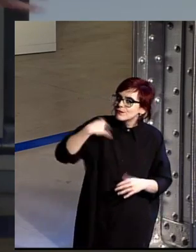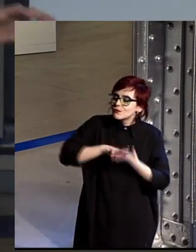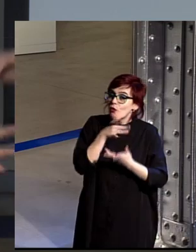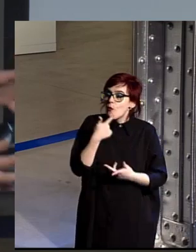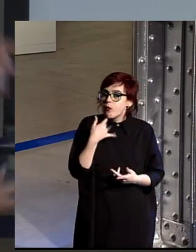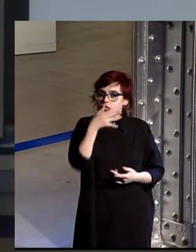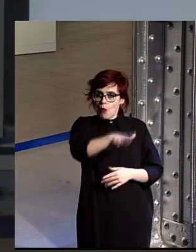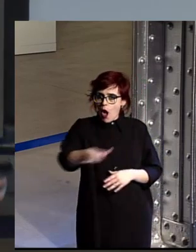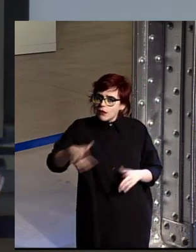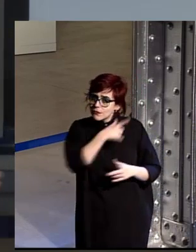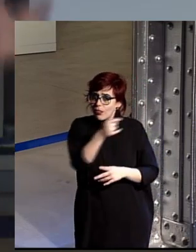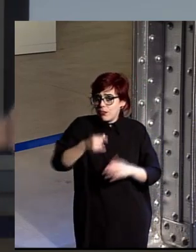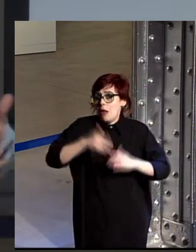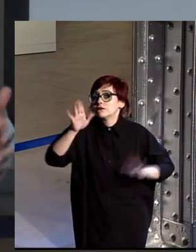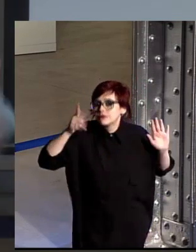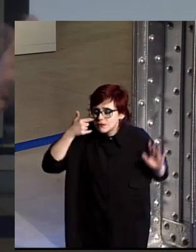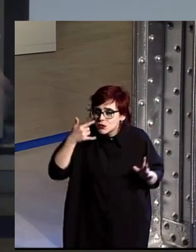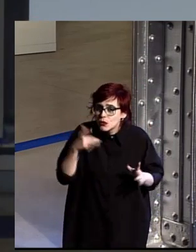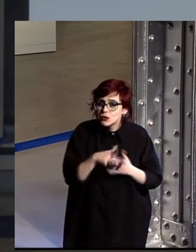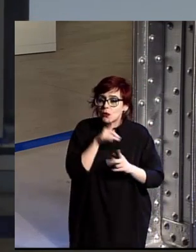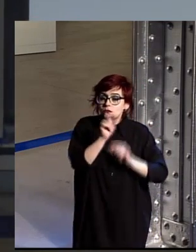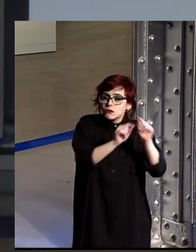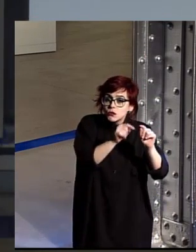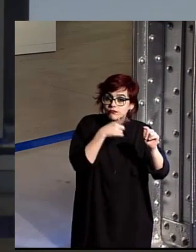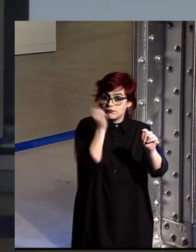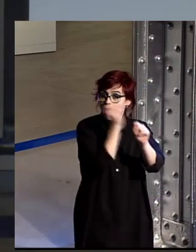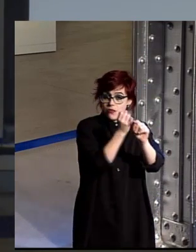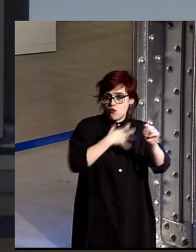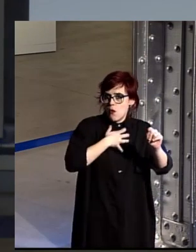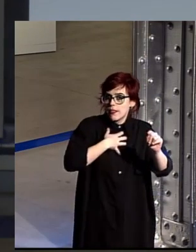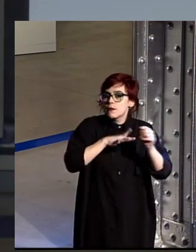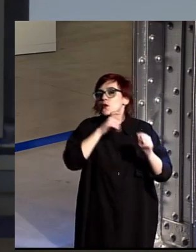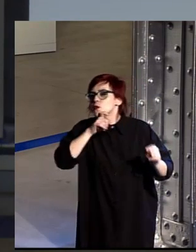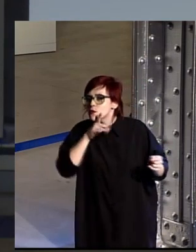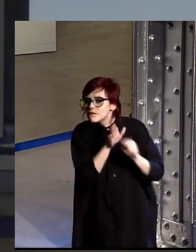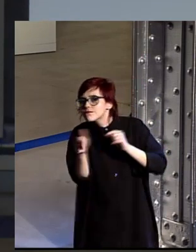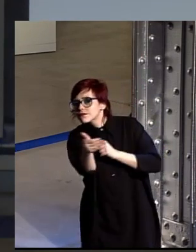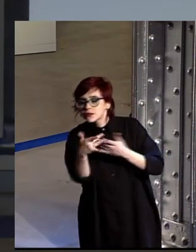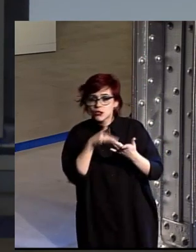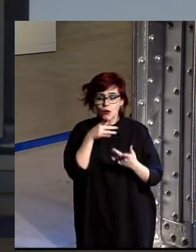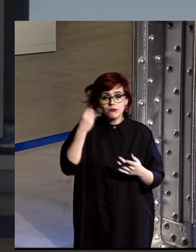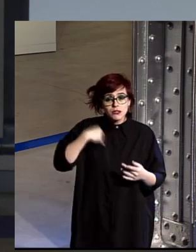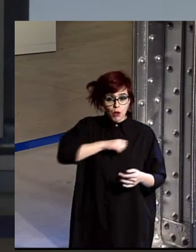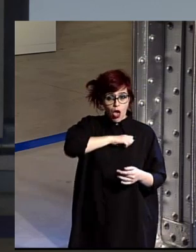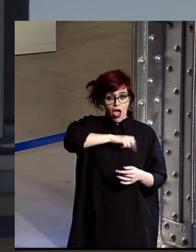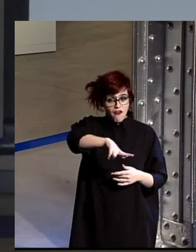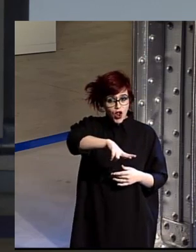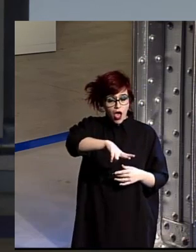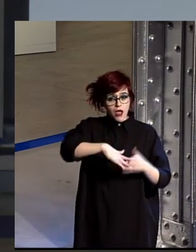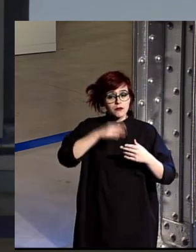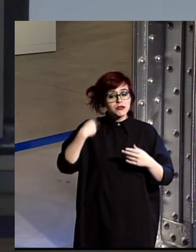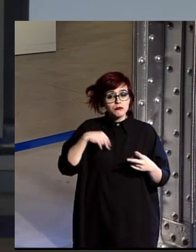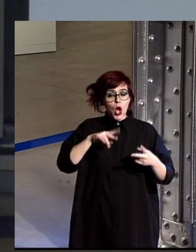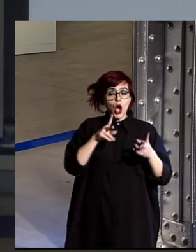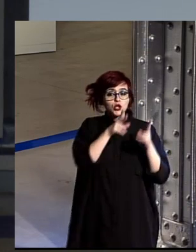que irte a buscar trocitos. Y ahí es donde empieza a entrar la parte fina. Ébola tiene muy poquitos genes, porque además cuando os digo